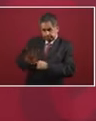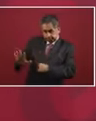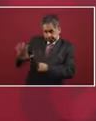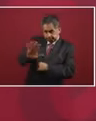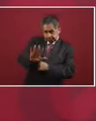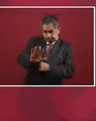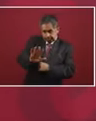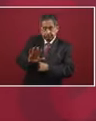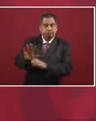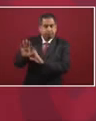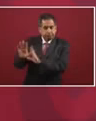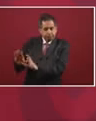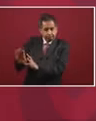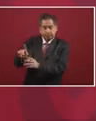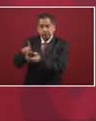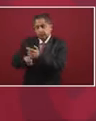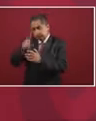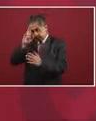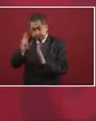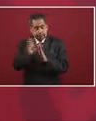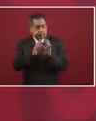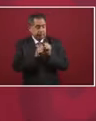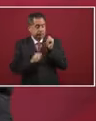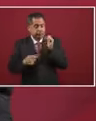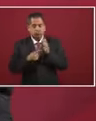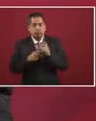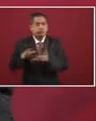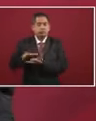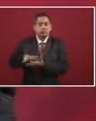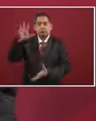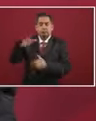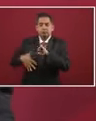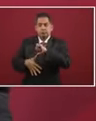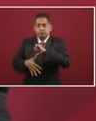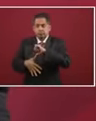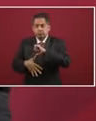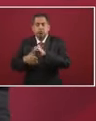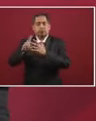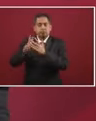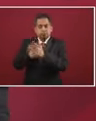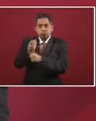la vía constitucional y democrática. La mayor parte de los países de América Latina tiene reelección.